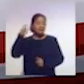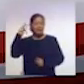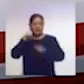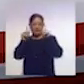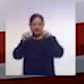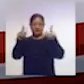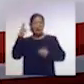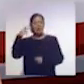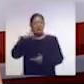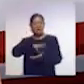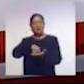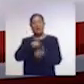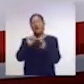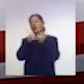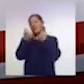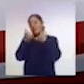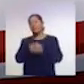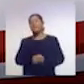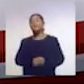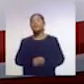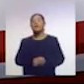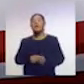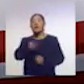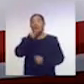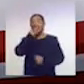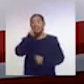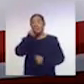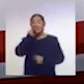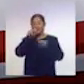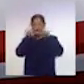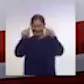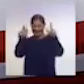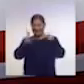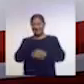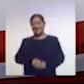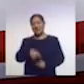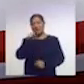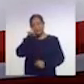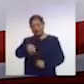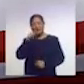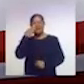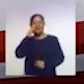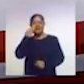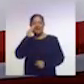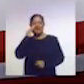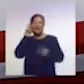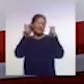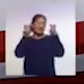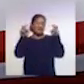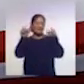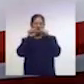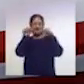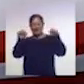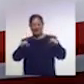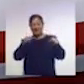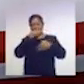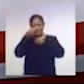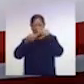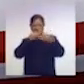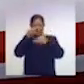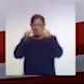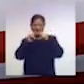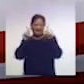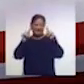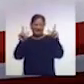Radio Tlaxcala, Radio Calpulalpan, la señal de Tlaxcala Televisión y en Facebook. Ahí estamos también con la transmisión simultánea